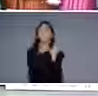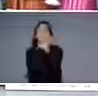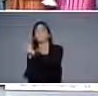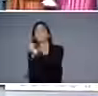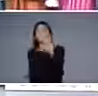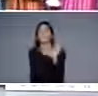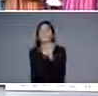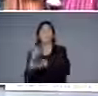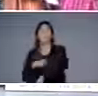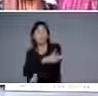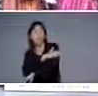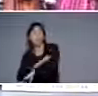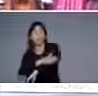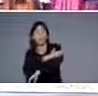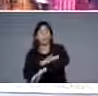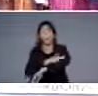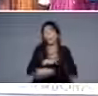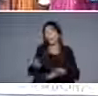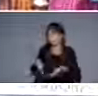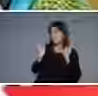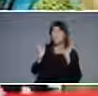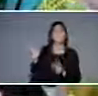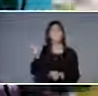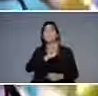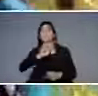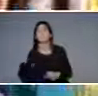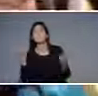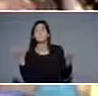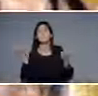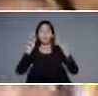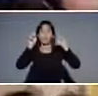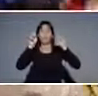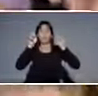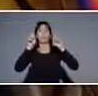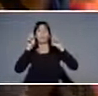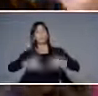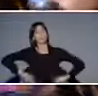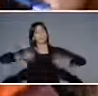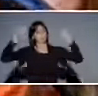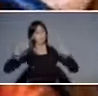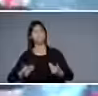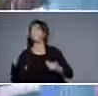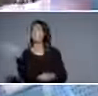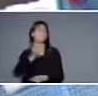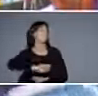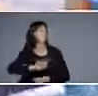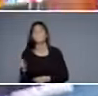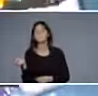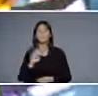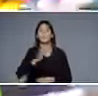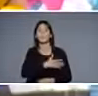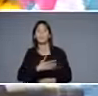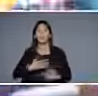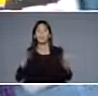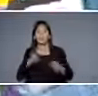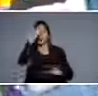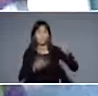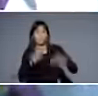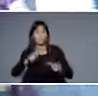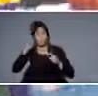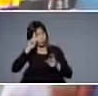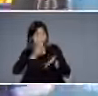podemos. El gobierno no permite una educación decente. Quiere solo analfabetos